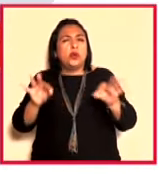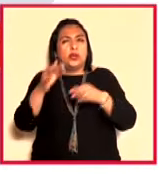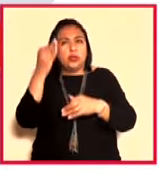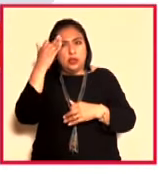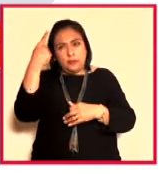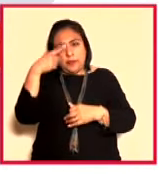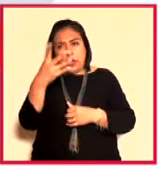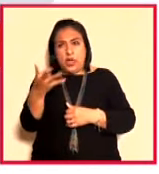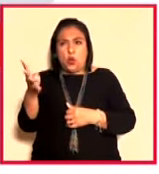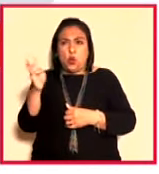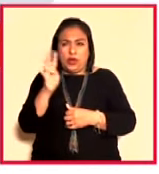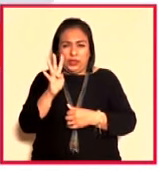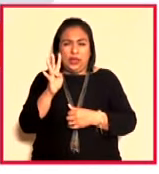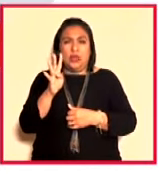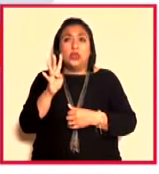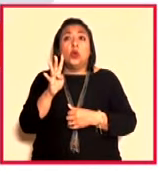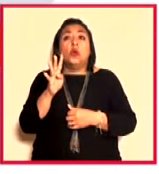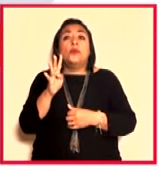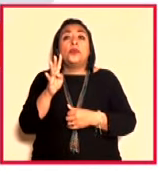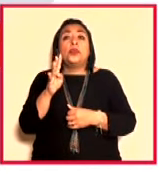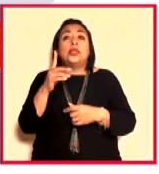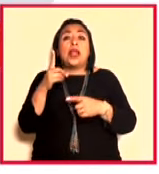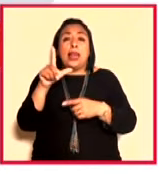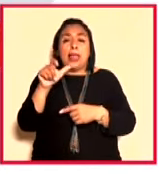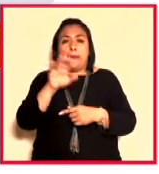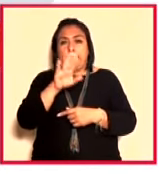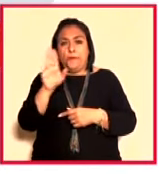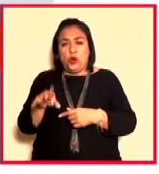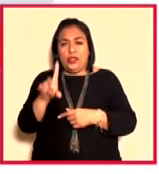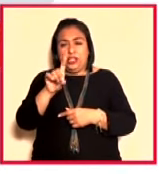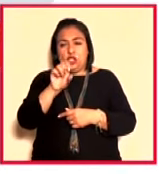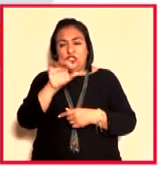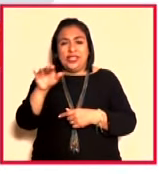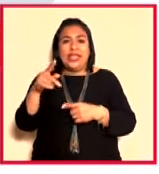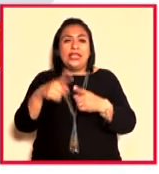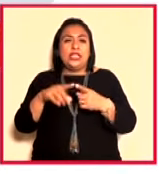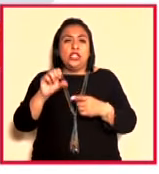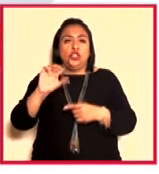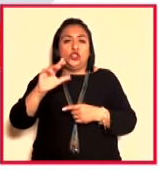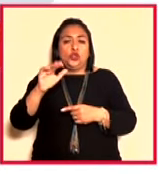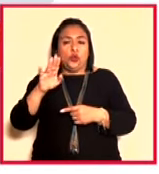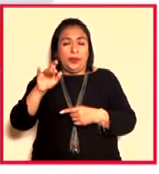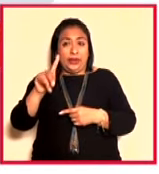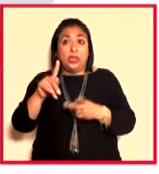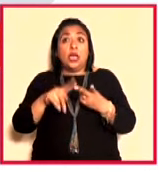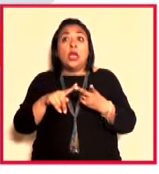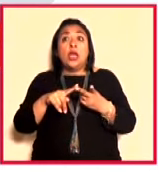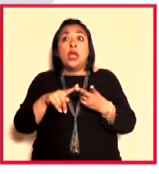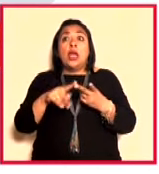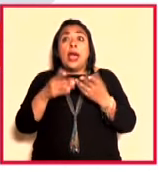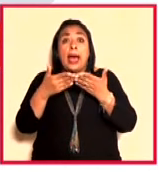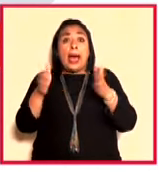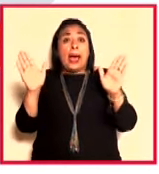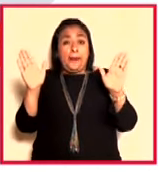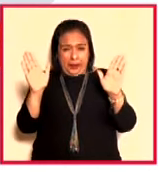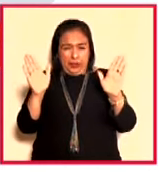de cuerdas, que es el cuarteto La muerte y la doncella, de Franz Schubert. Y el programa abre con una obra muy